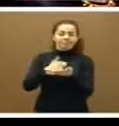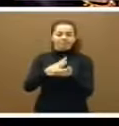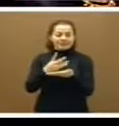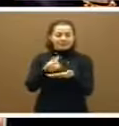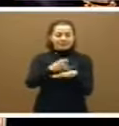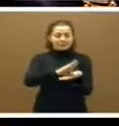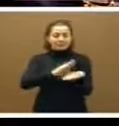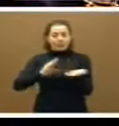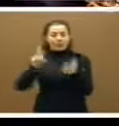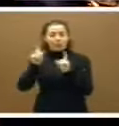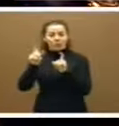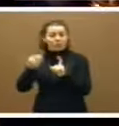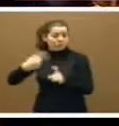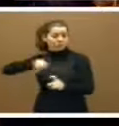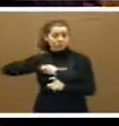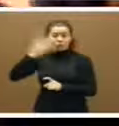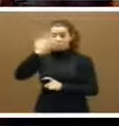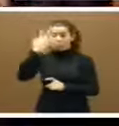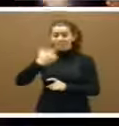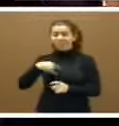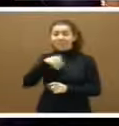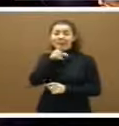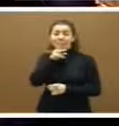Gobierno. ¡No me dejan hablar!